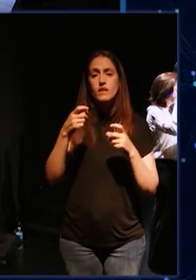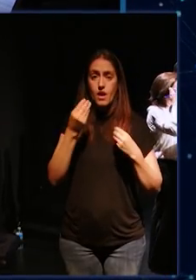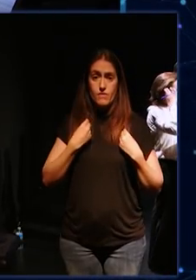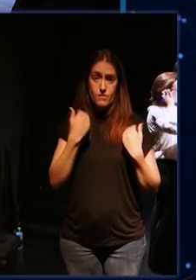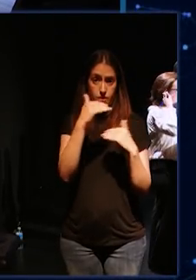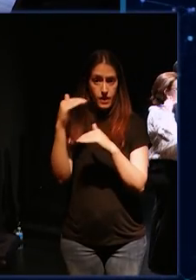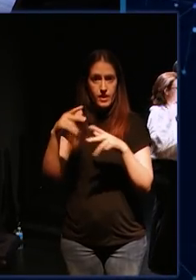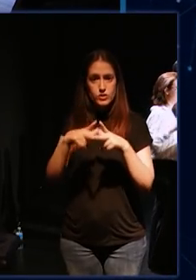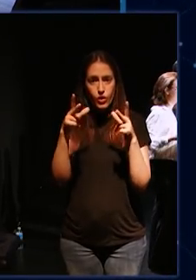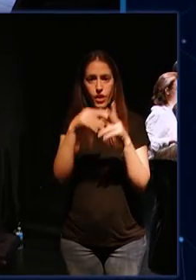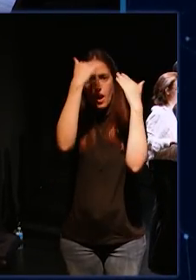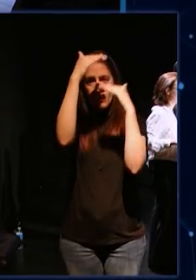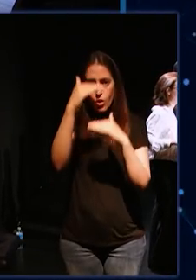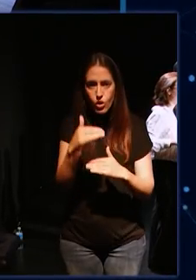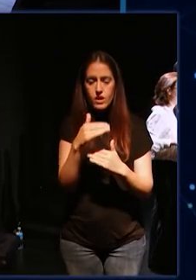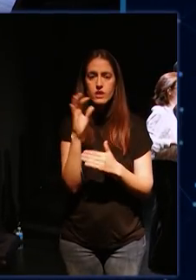hacer bloques, se pueden hacer